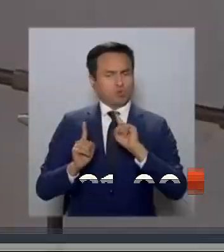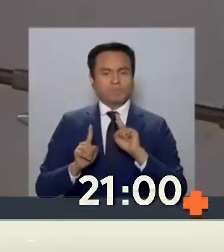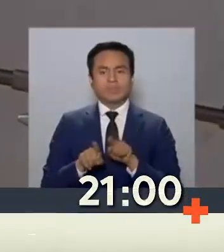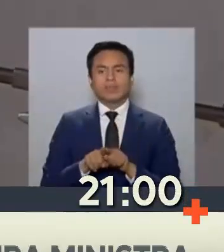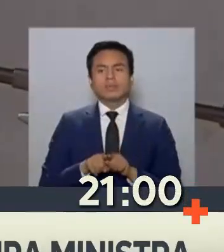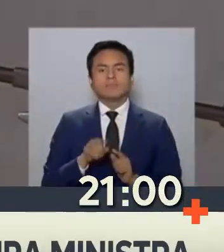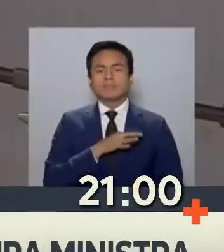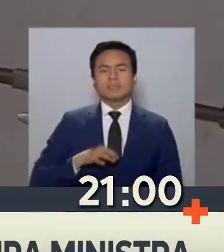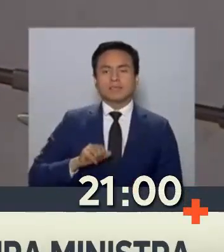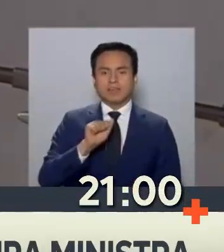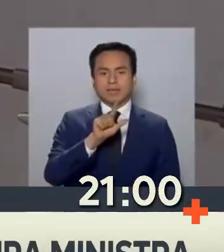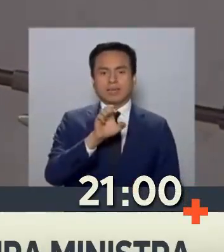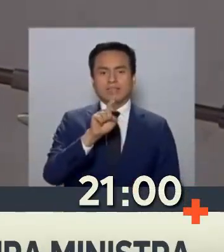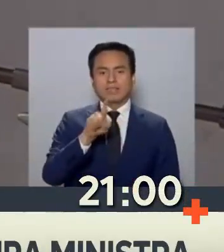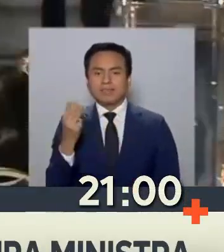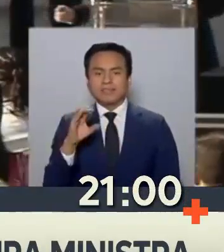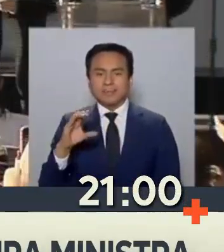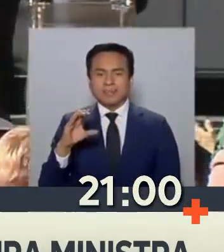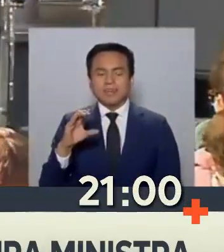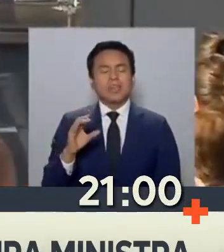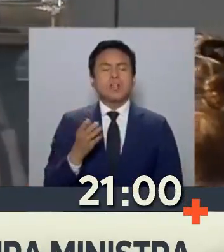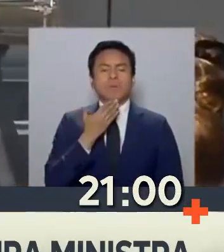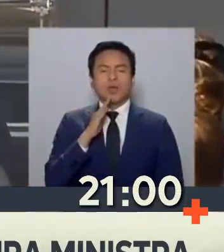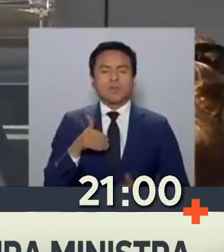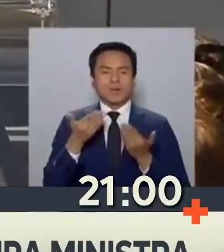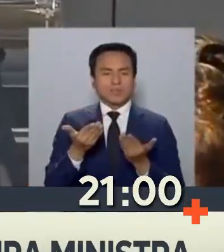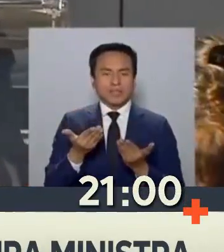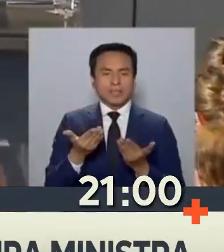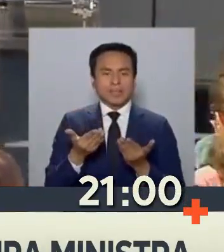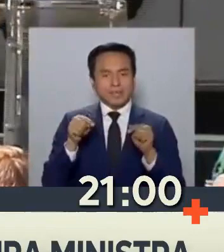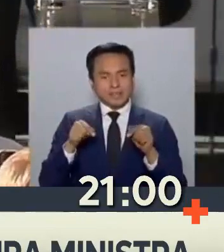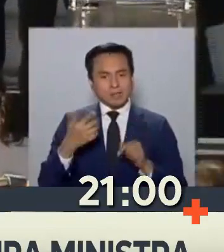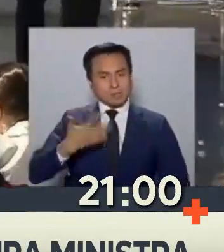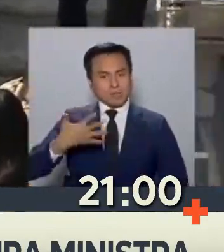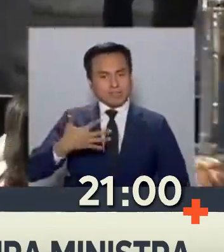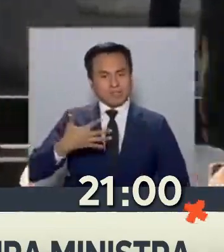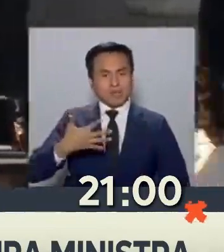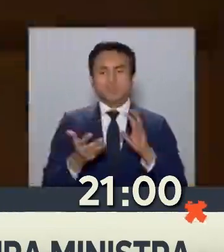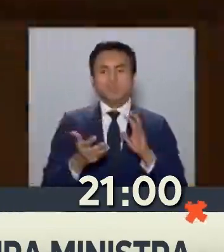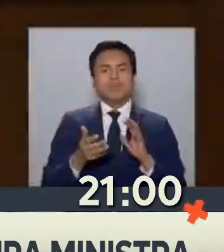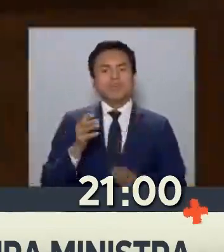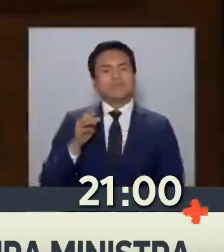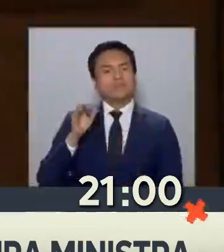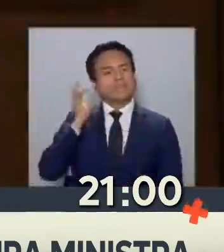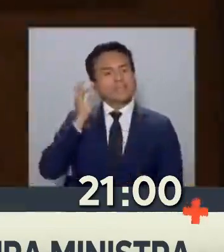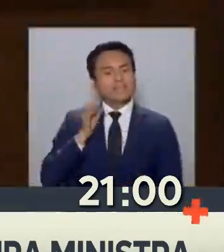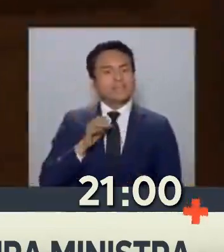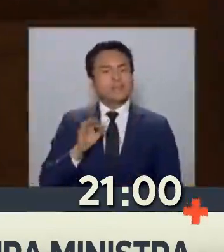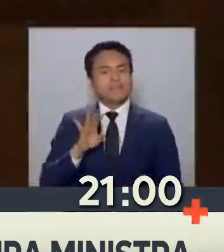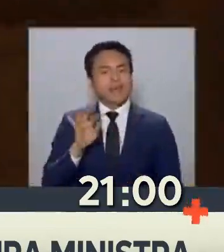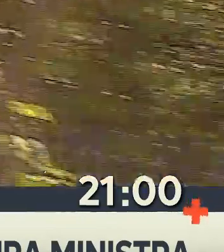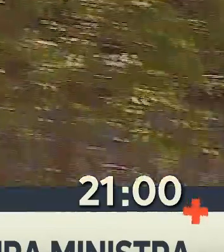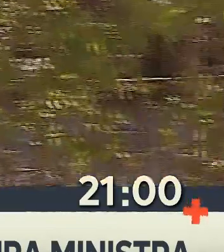extra alexandra benado vergara bienvenida lo mejor para usted en esta importantísima labor bastaron minutos desde